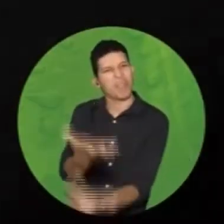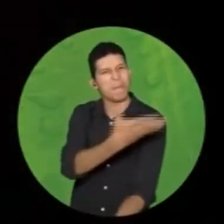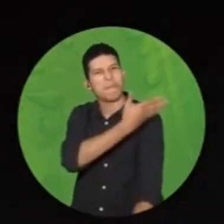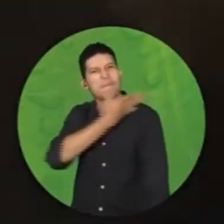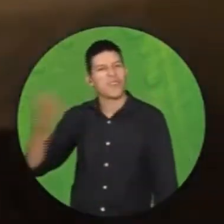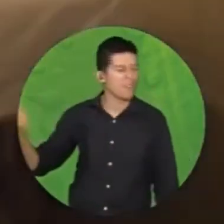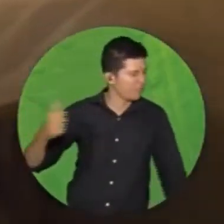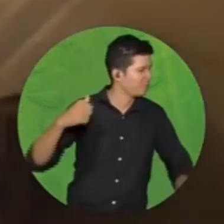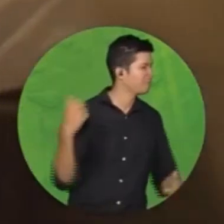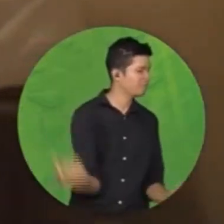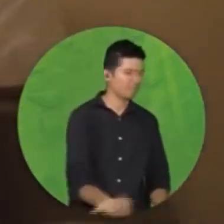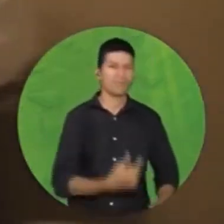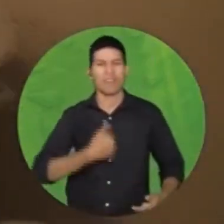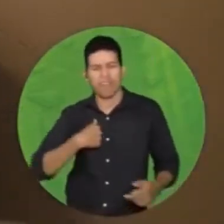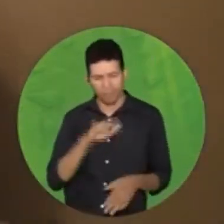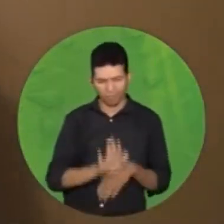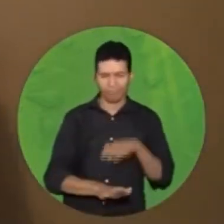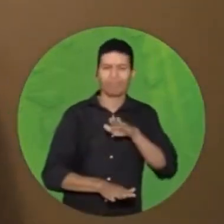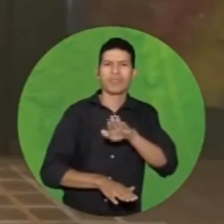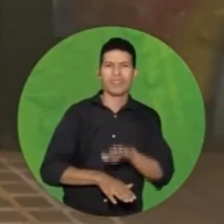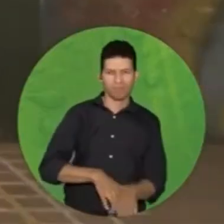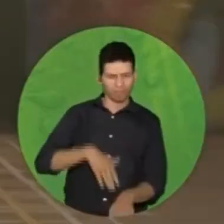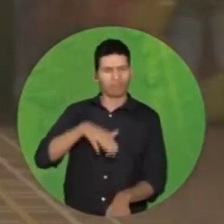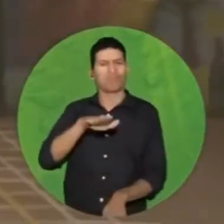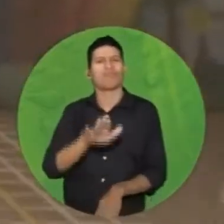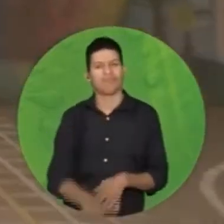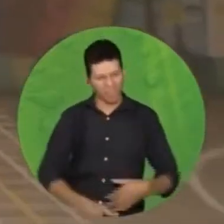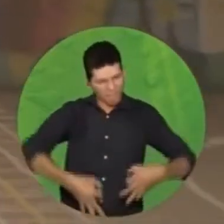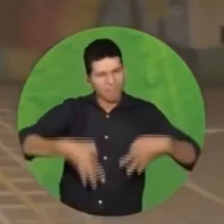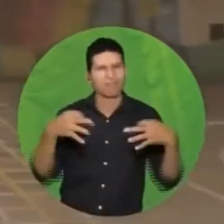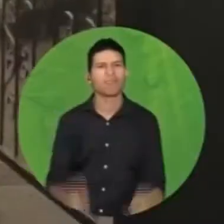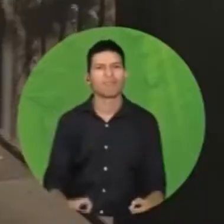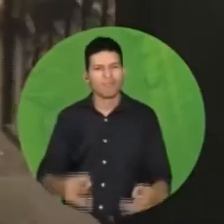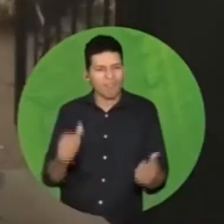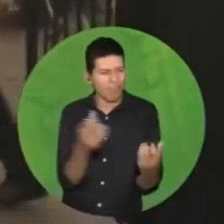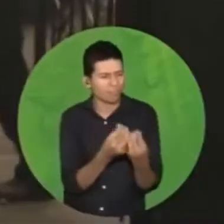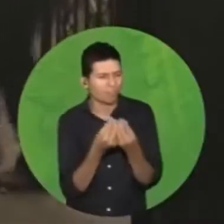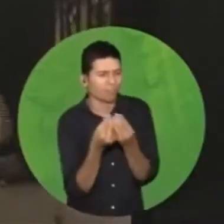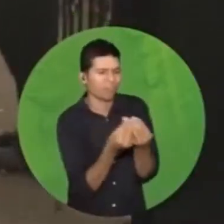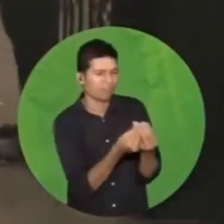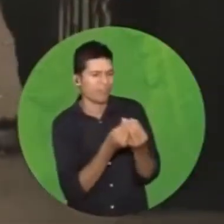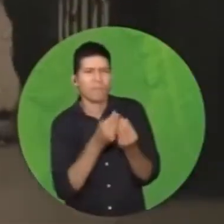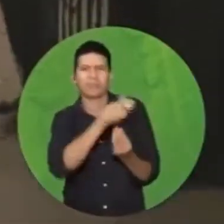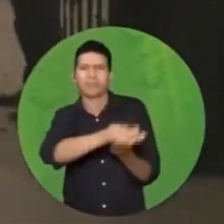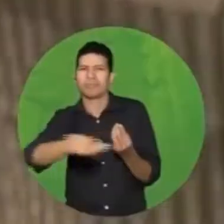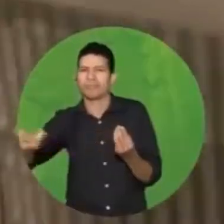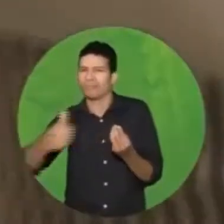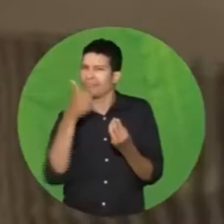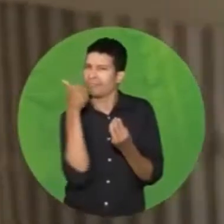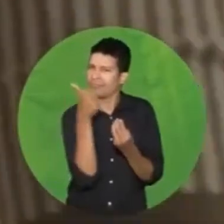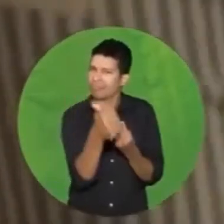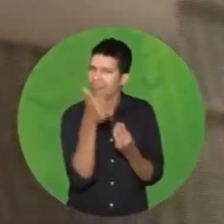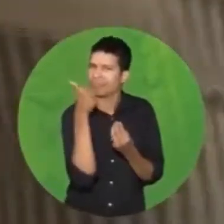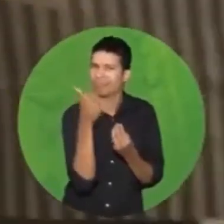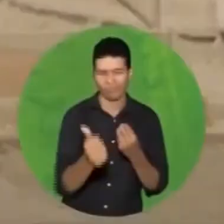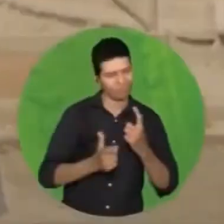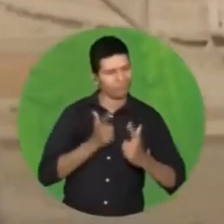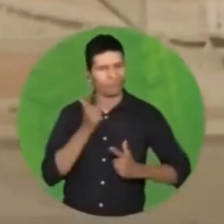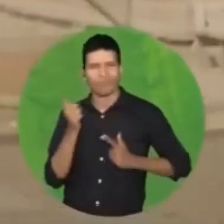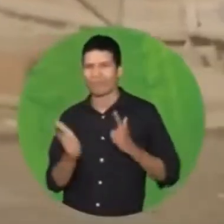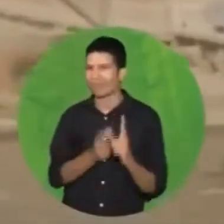quiero doy lo mejor. Con paso firme y seguro junto a la gente de